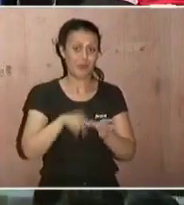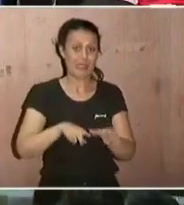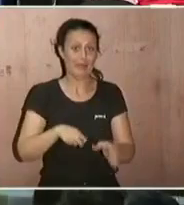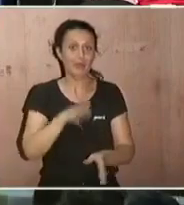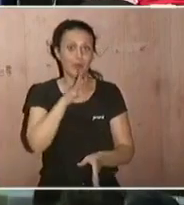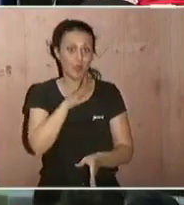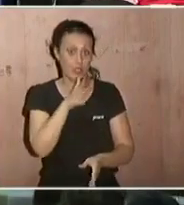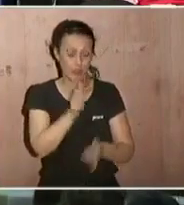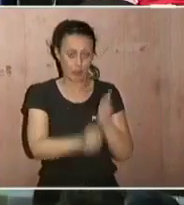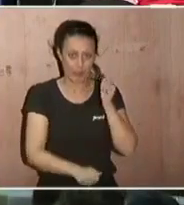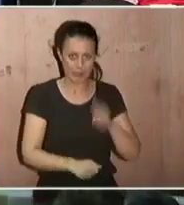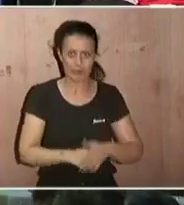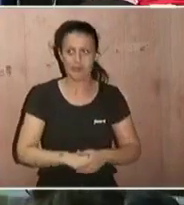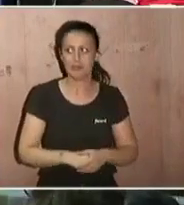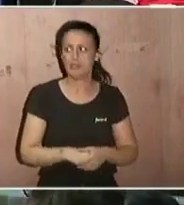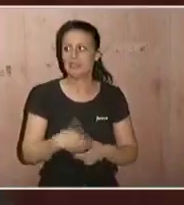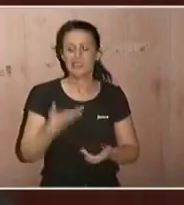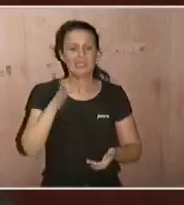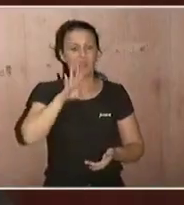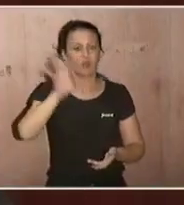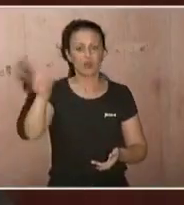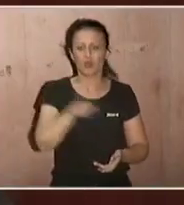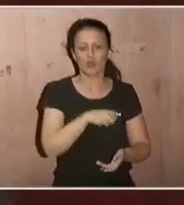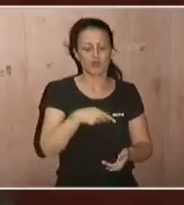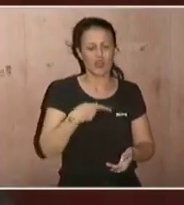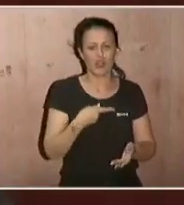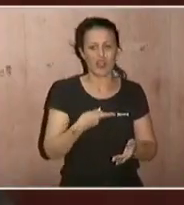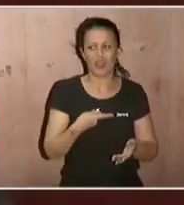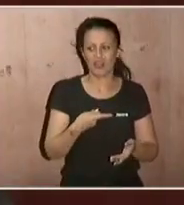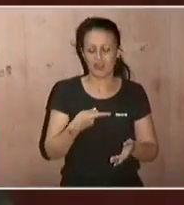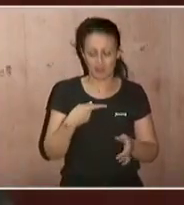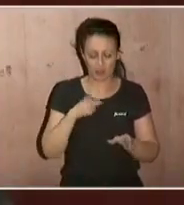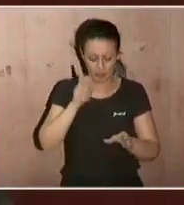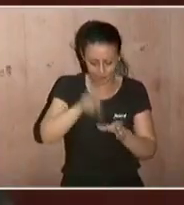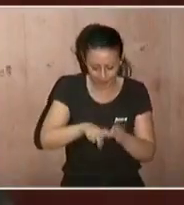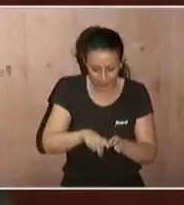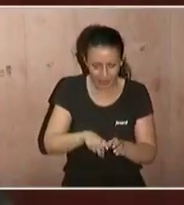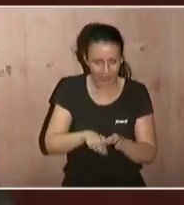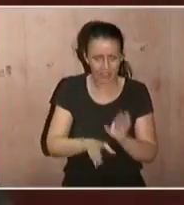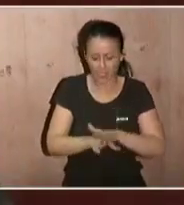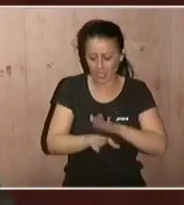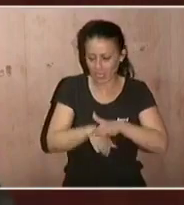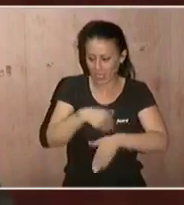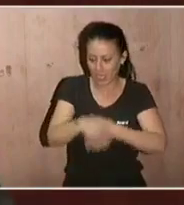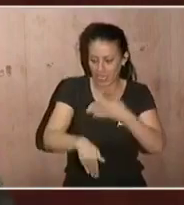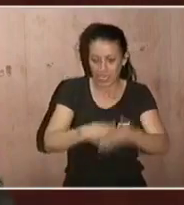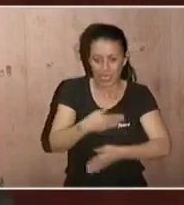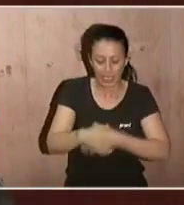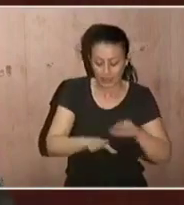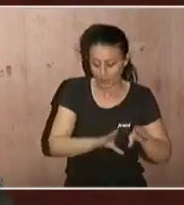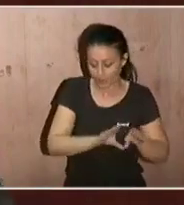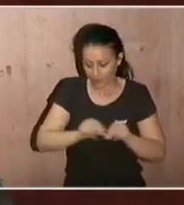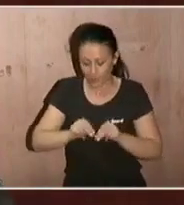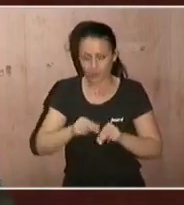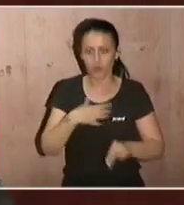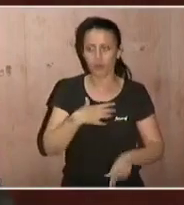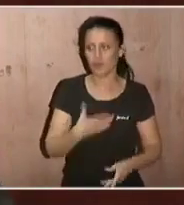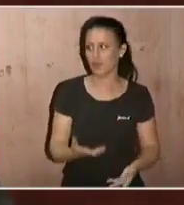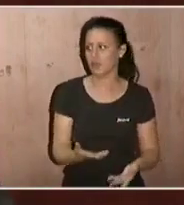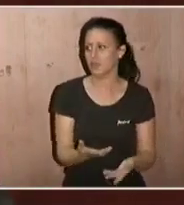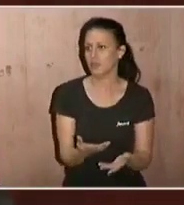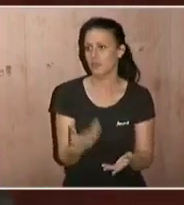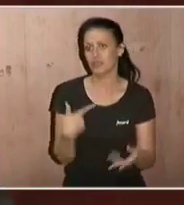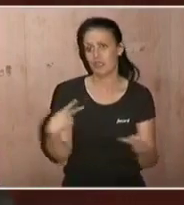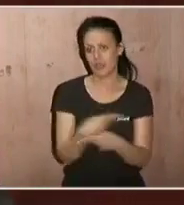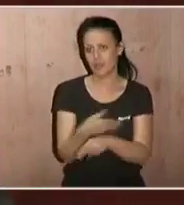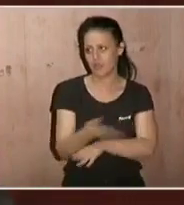además, la vía de la corrupción es imparable. Una vez que te metes en eso, es muy difícil salirse, con lo cual mejor